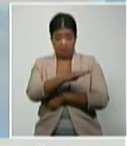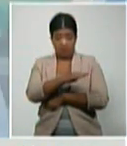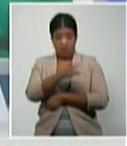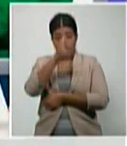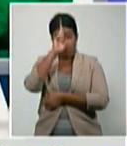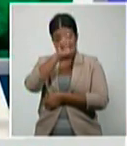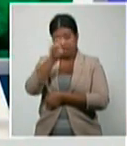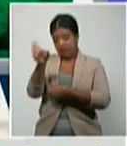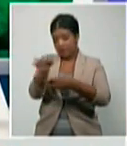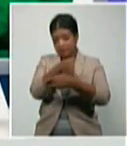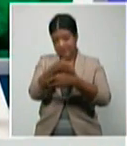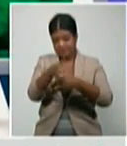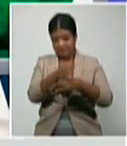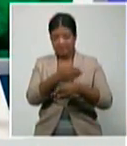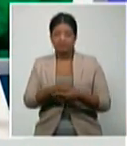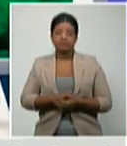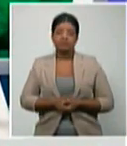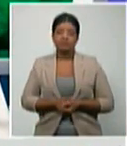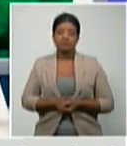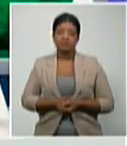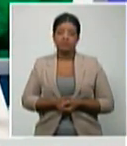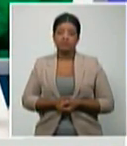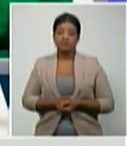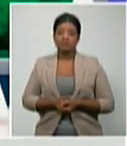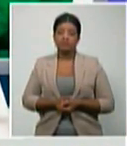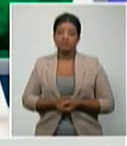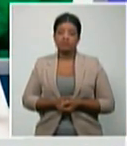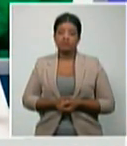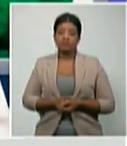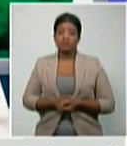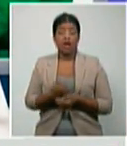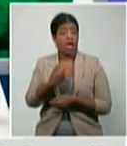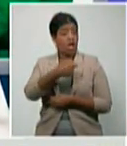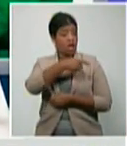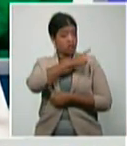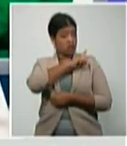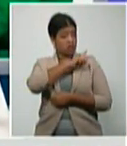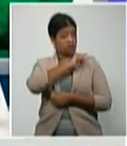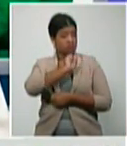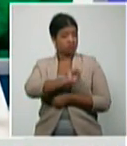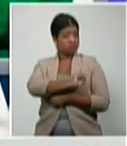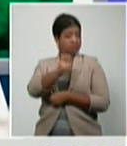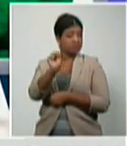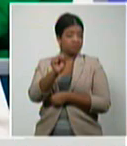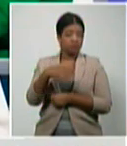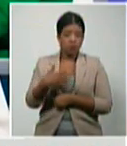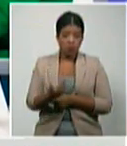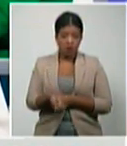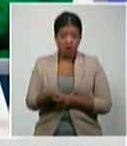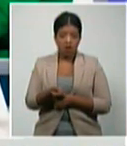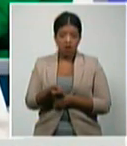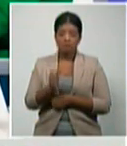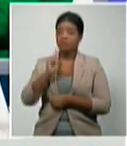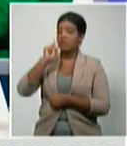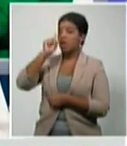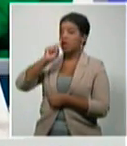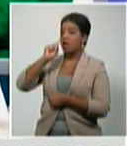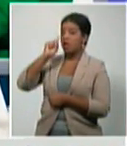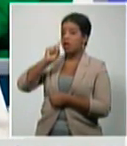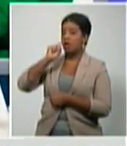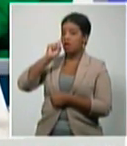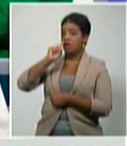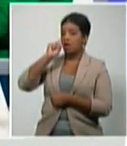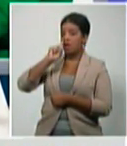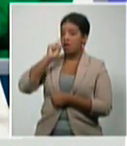hospitalarias. Ayer se logró incrementar el número de muestras que se procesaron para el diagnóstico